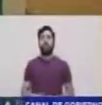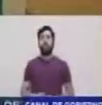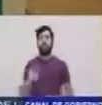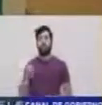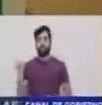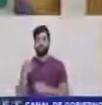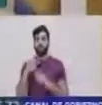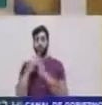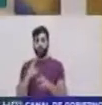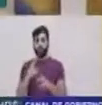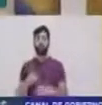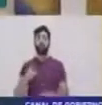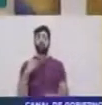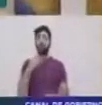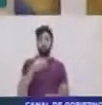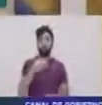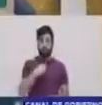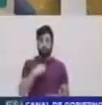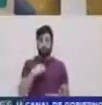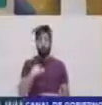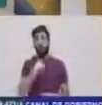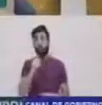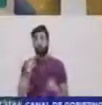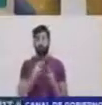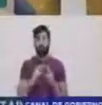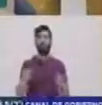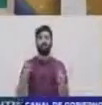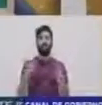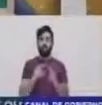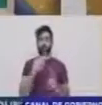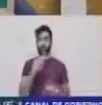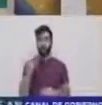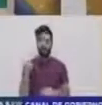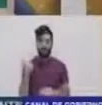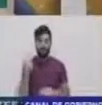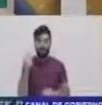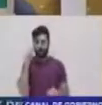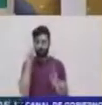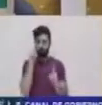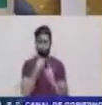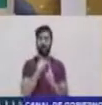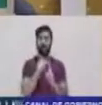Si queremos un valor aproximado, de nuevo nos vamos a la calculadora.